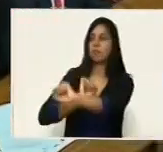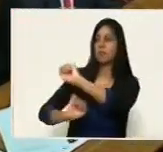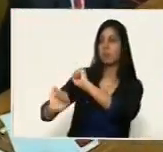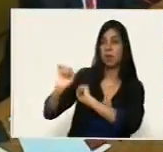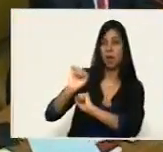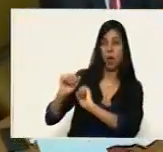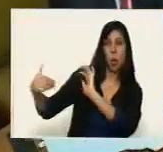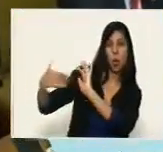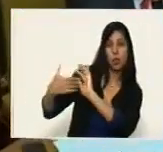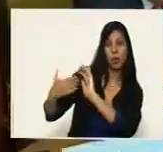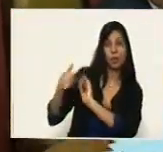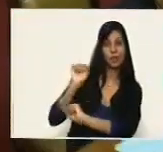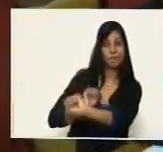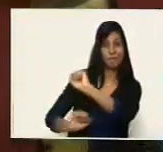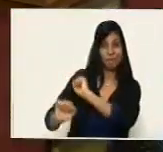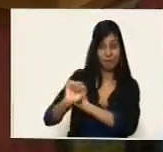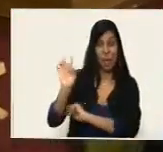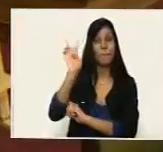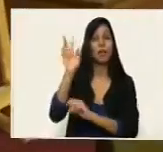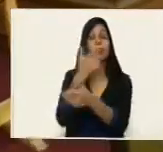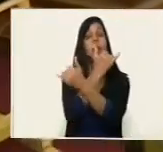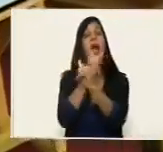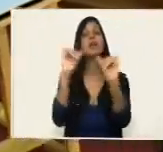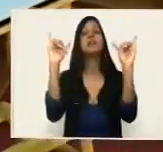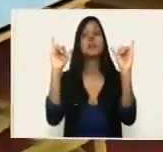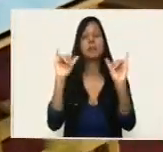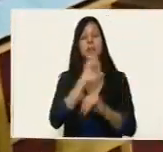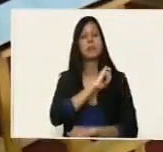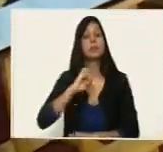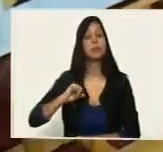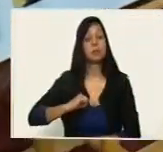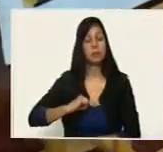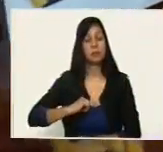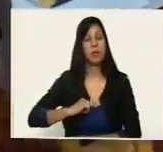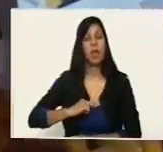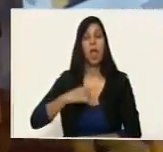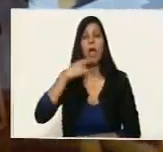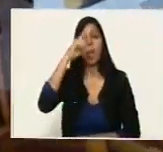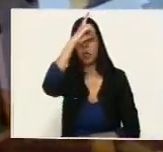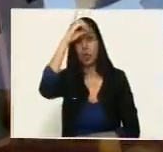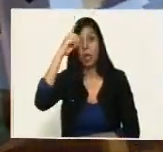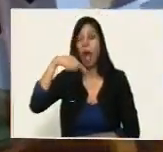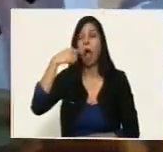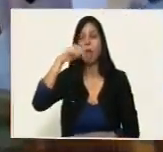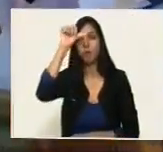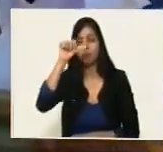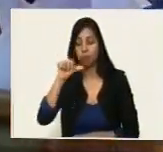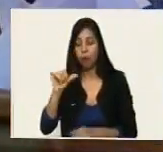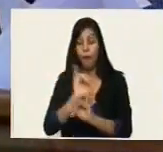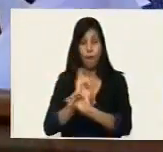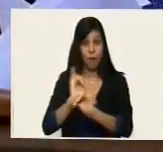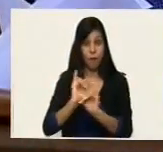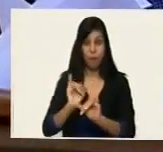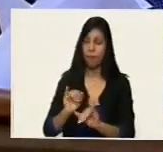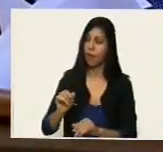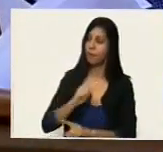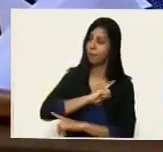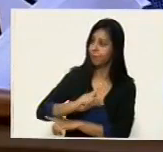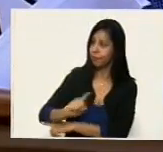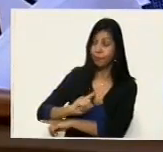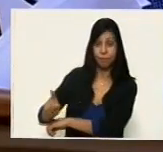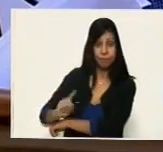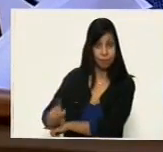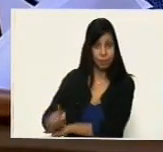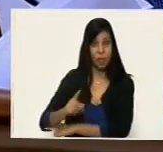que pretenda agredir nuestra independencia y soberanía. Concluida su intervención, el presidente instruyó informar a los